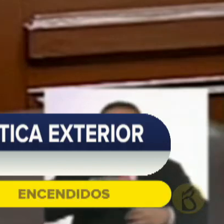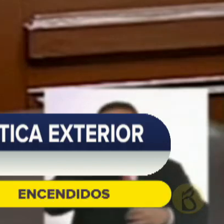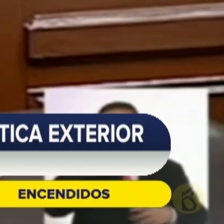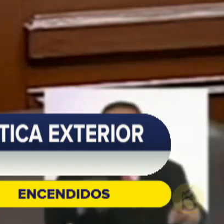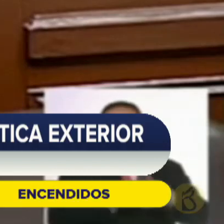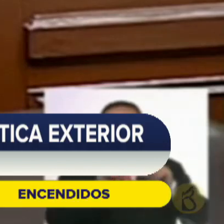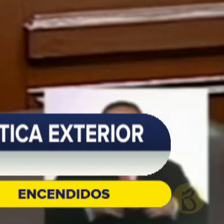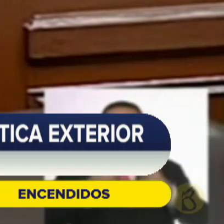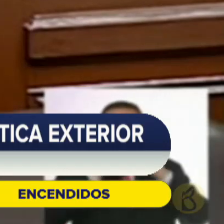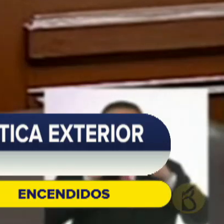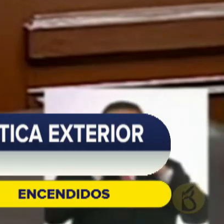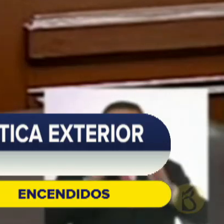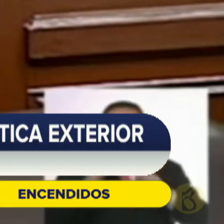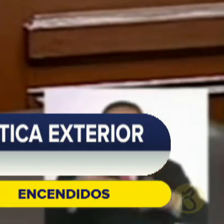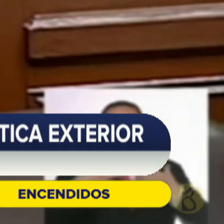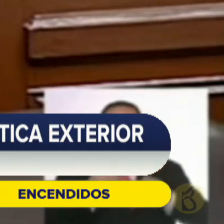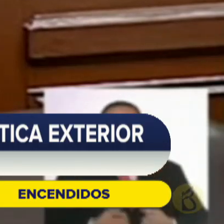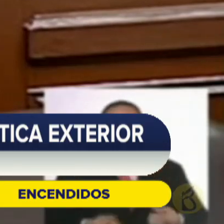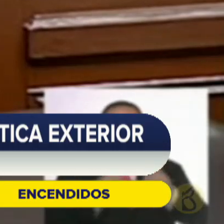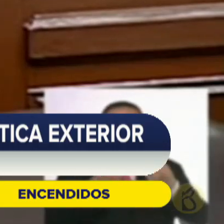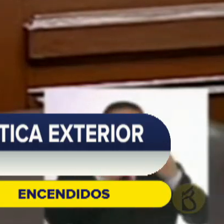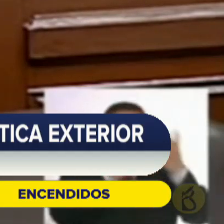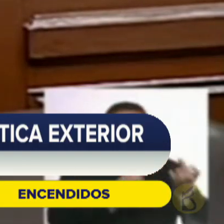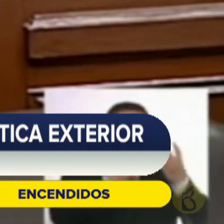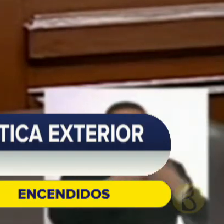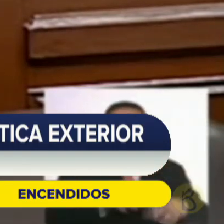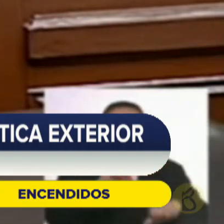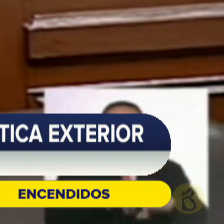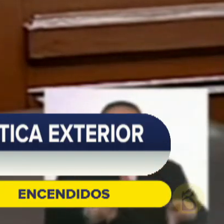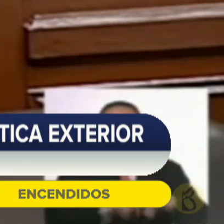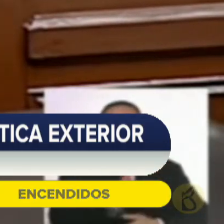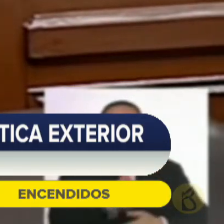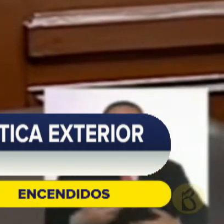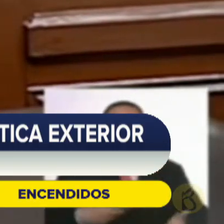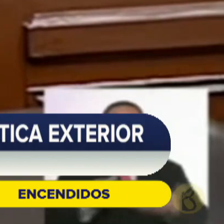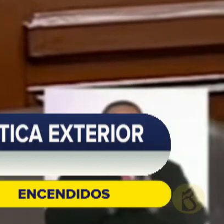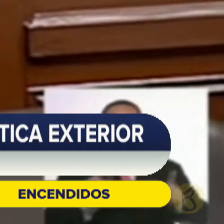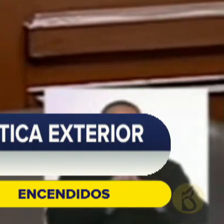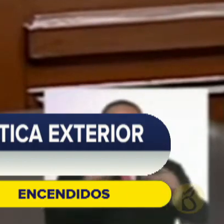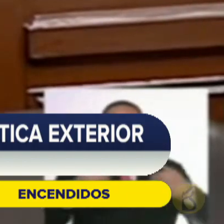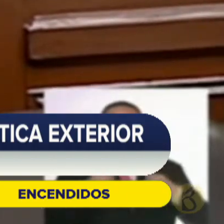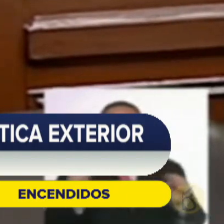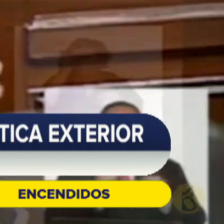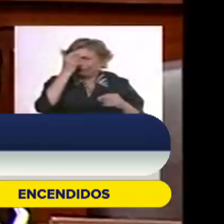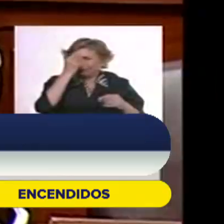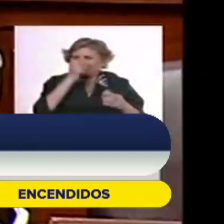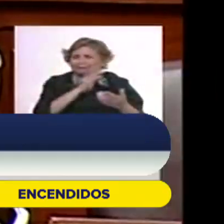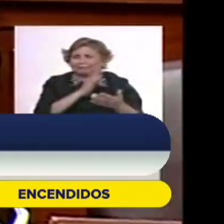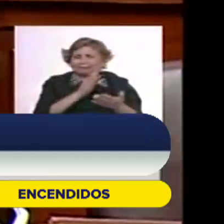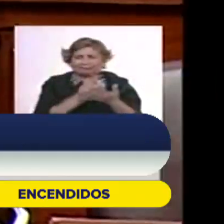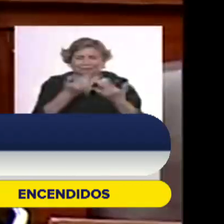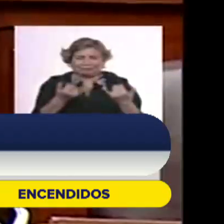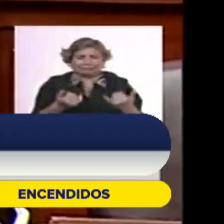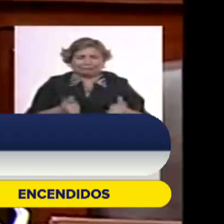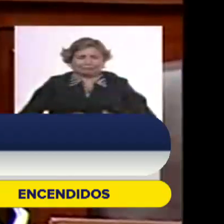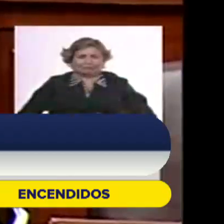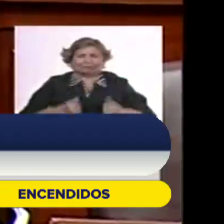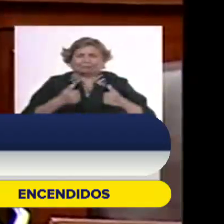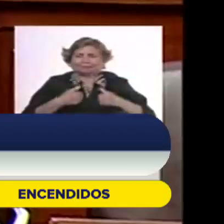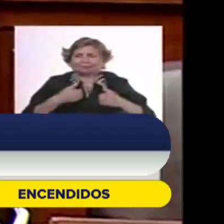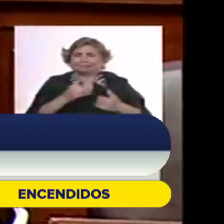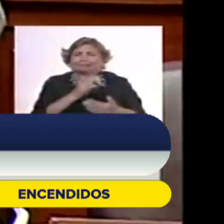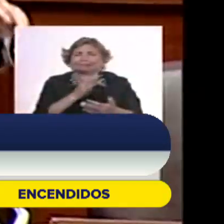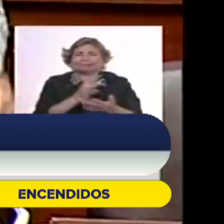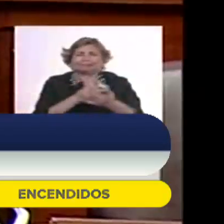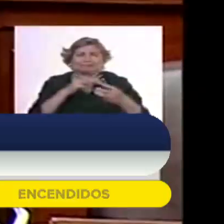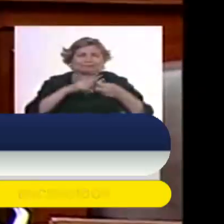Teníamos ahí entonces las declaraciones del congresista Roberto Quiabra. Vamos a estar atentos, compañeros, en el desarrollo del Pleno del Congreso de la República y por tantos temas que se van